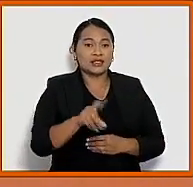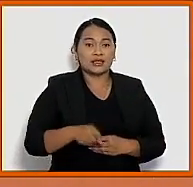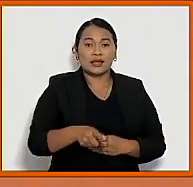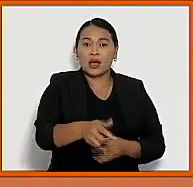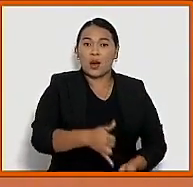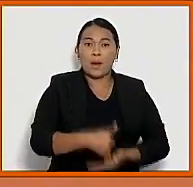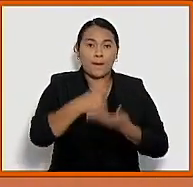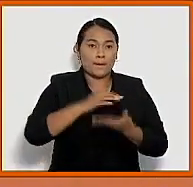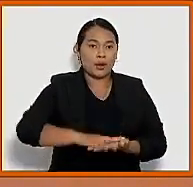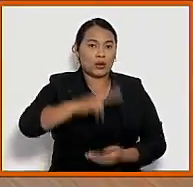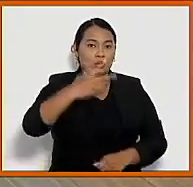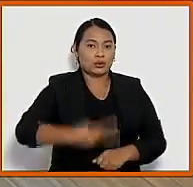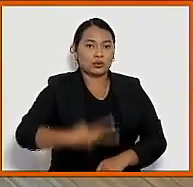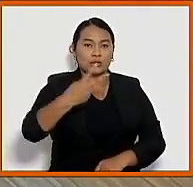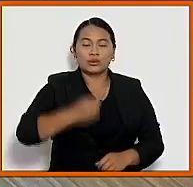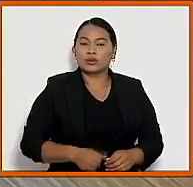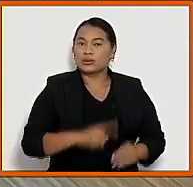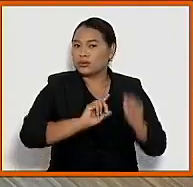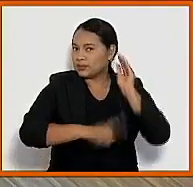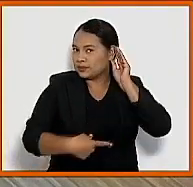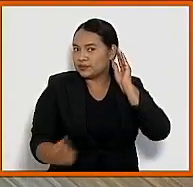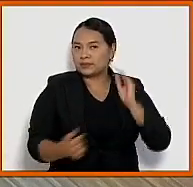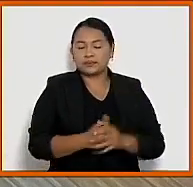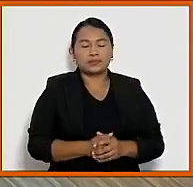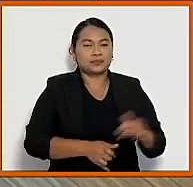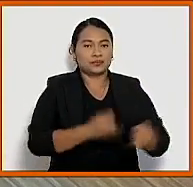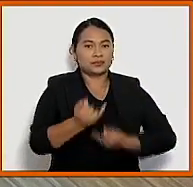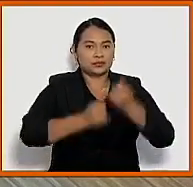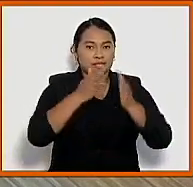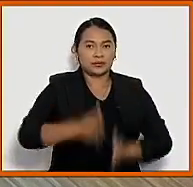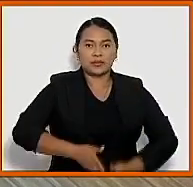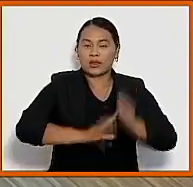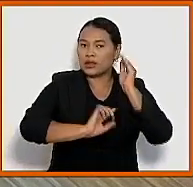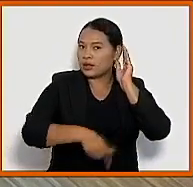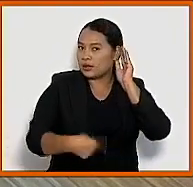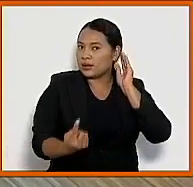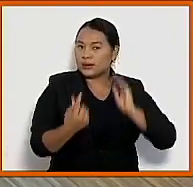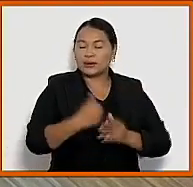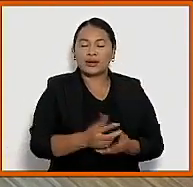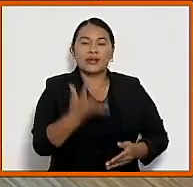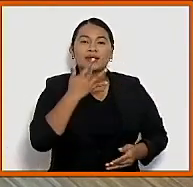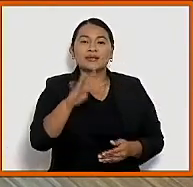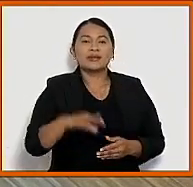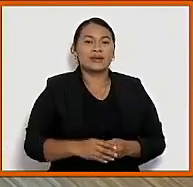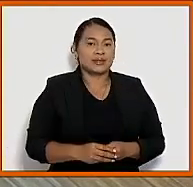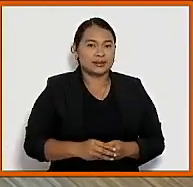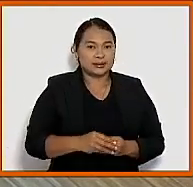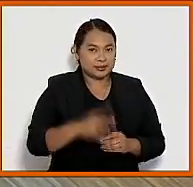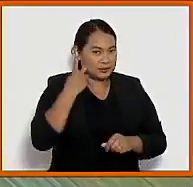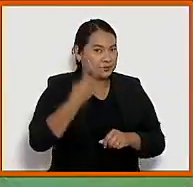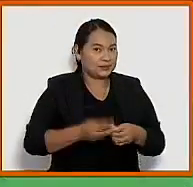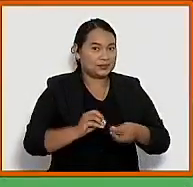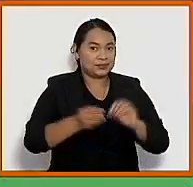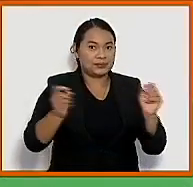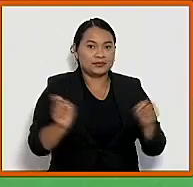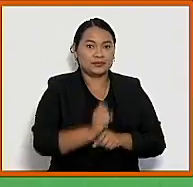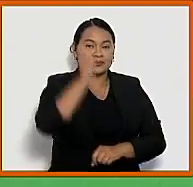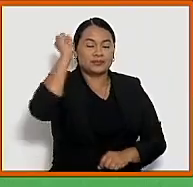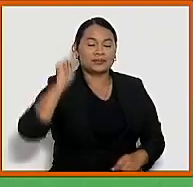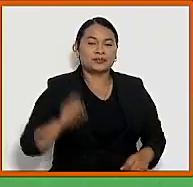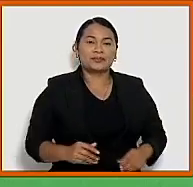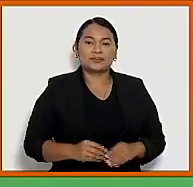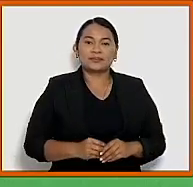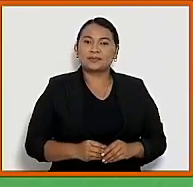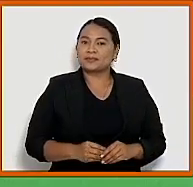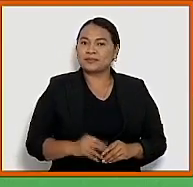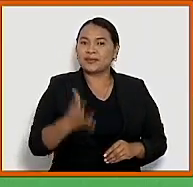2X. Tu premio se multiplica por 2 esta tarde en Diaria. Si sos parte de nuestros jugadores para más 1, te deseo suerte porque el número favorecido es,